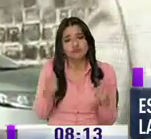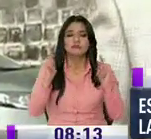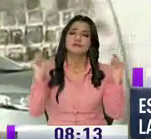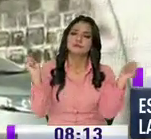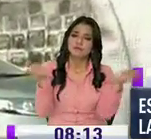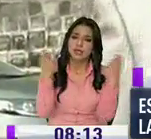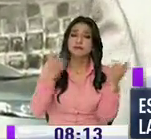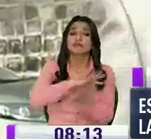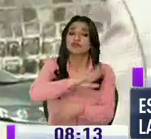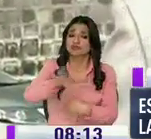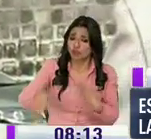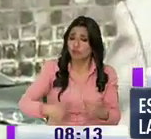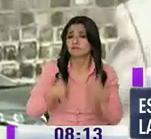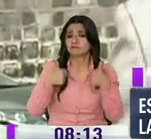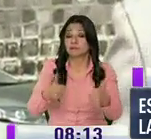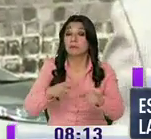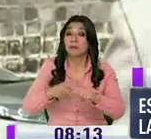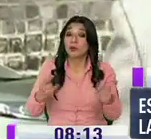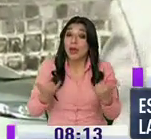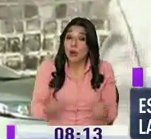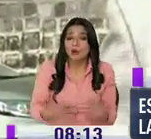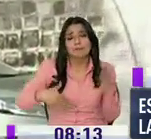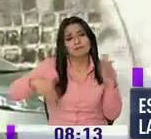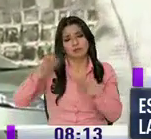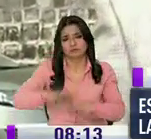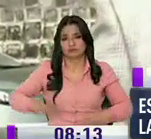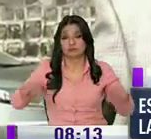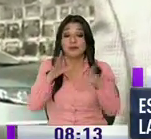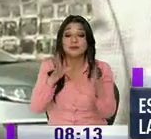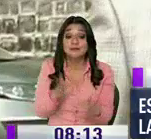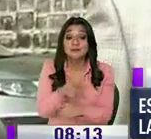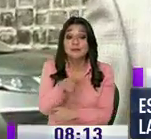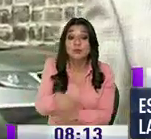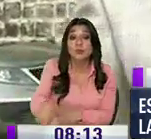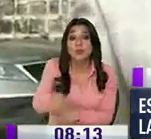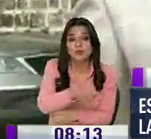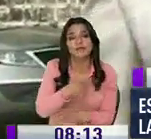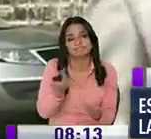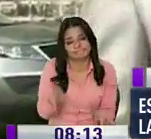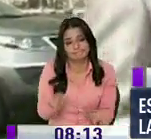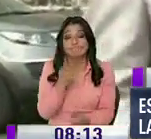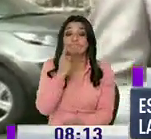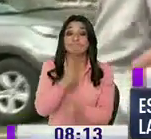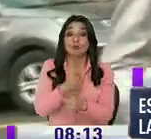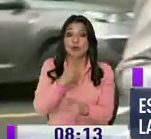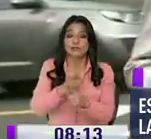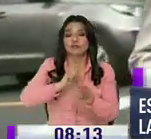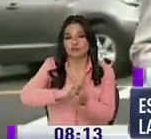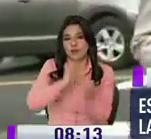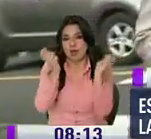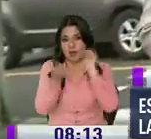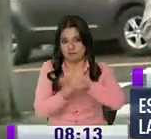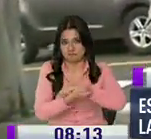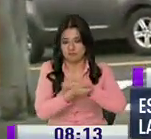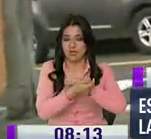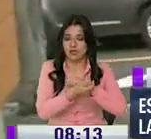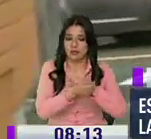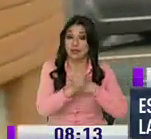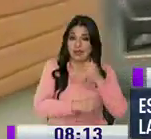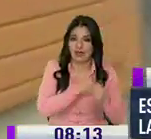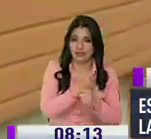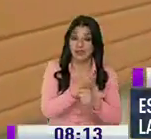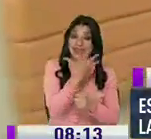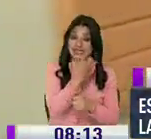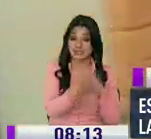para todos, tenemos que velar por la seguridad de los participantes, y es así como se ha fijado dos categorías, de 15 a